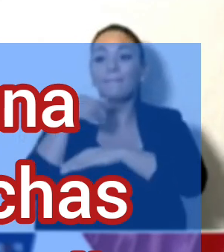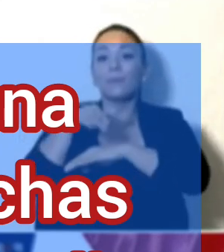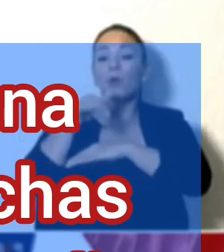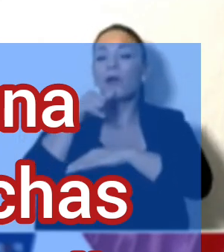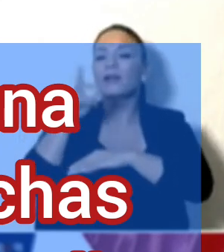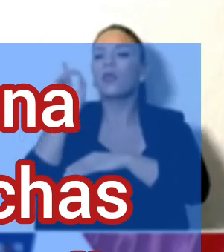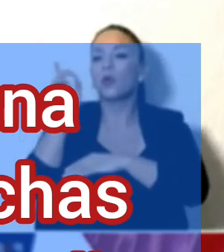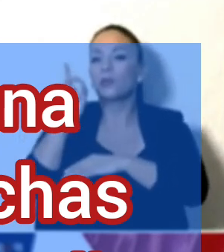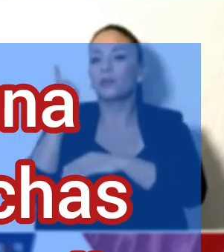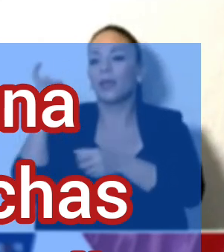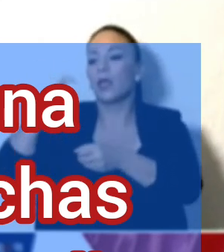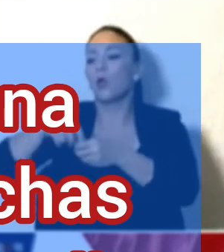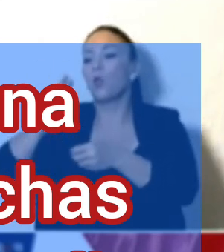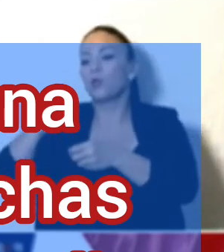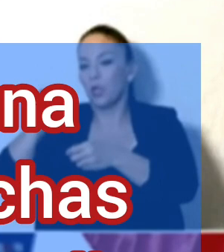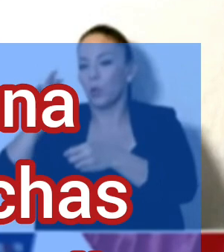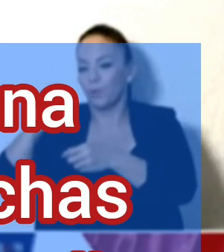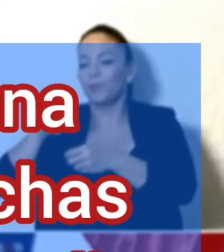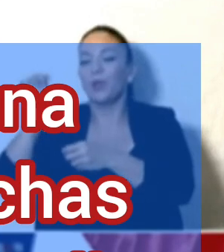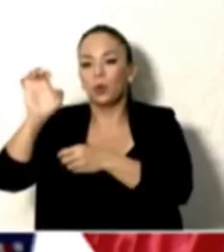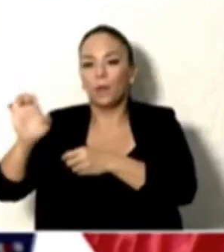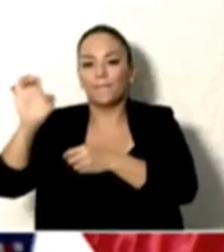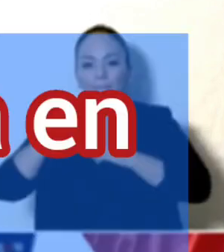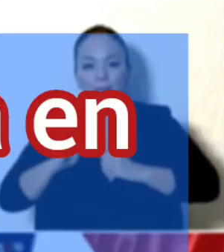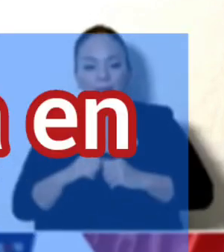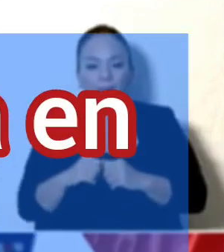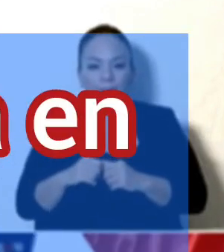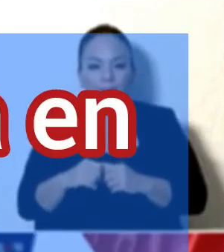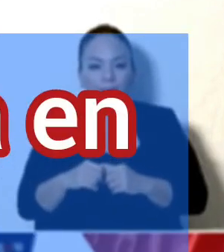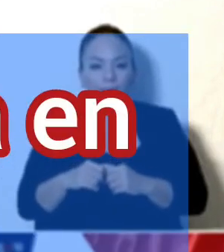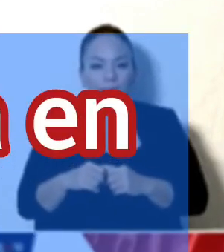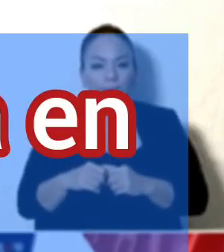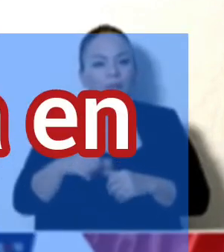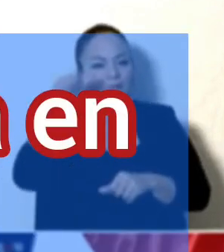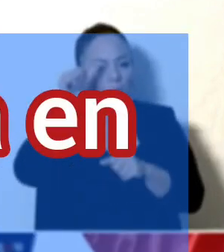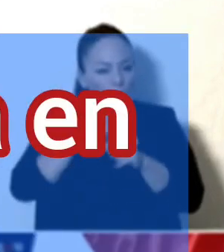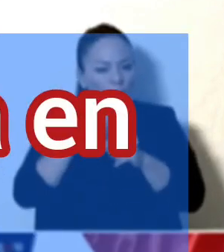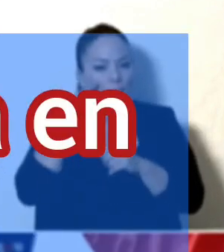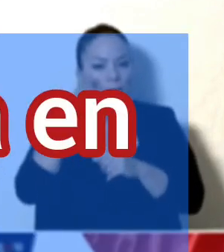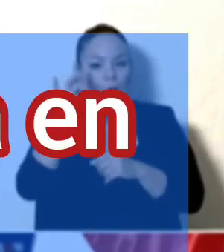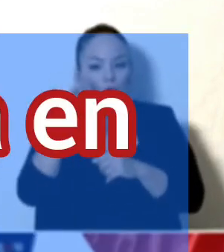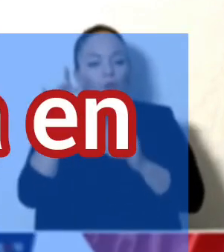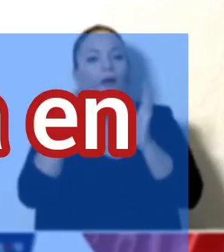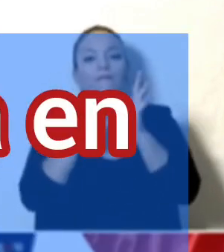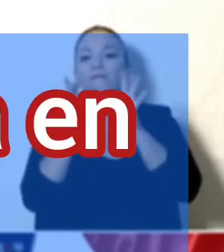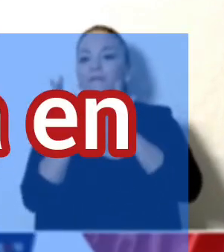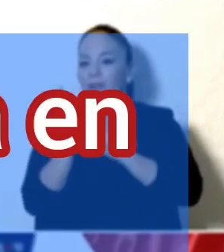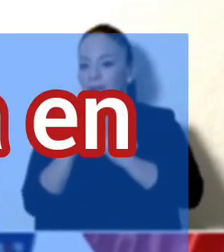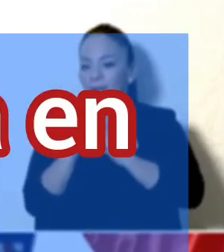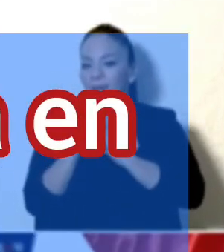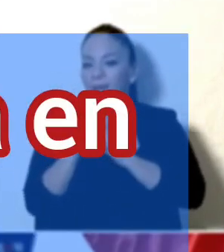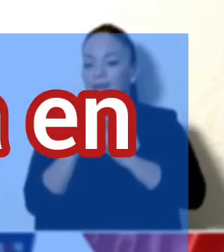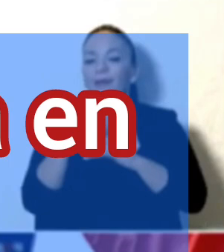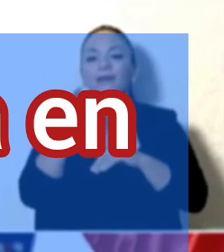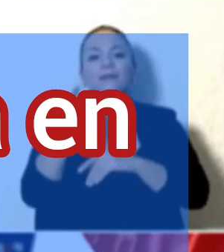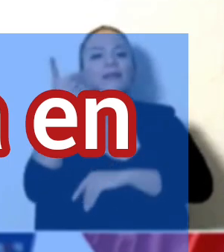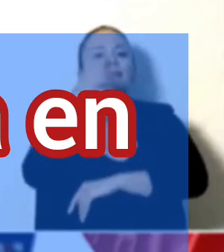Europea, diciendo, y el 8 de abril, para que no se les olvide el contexto, es el